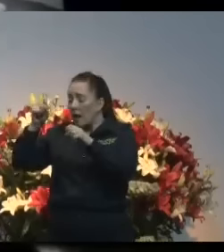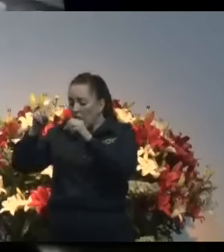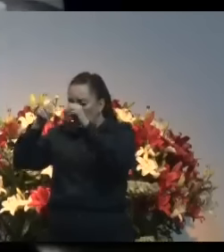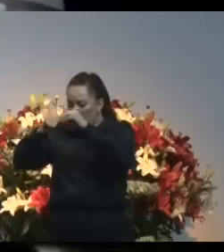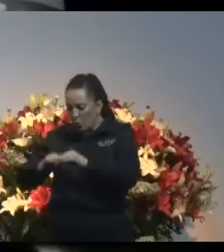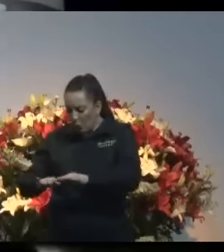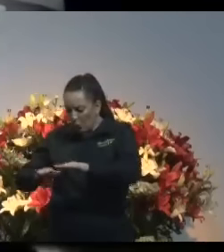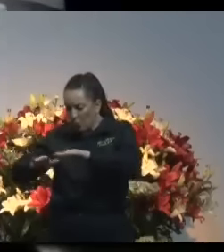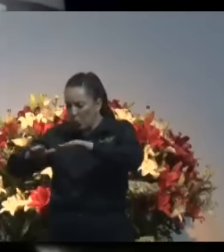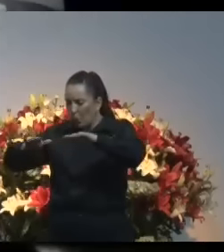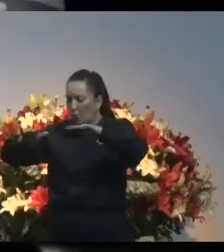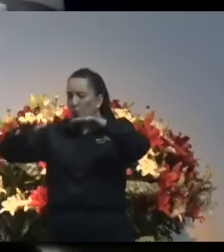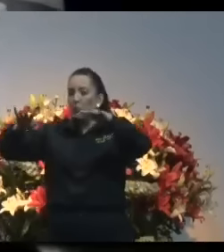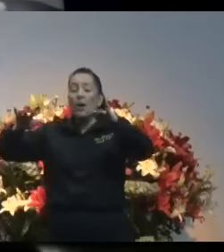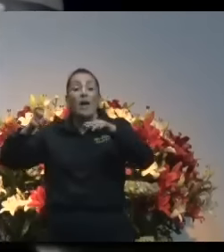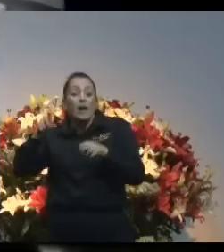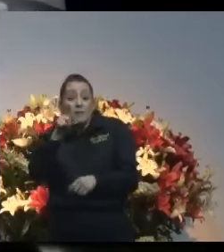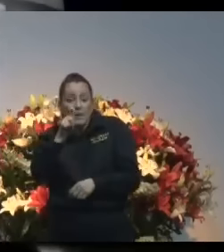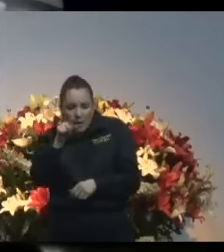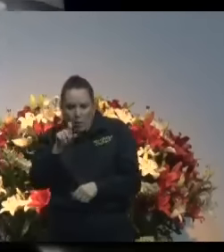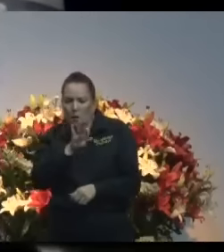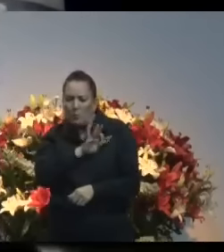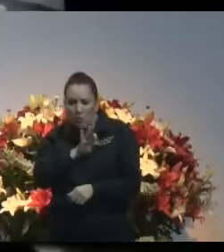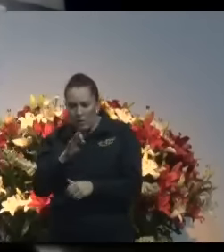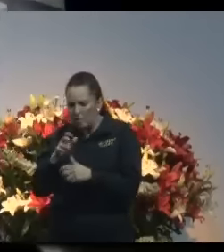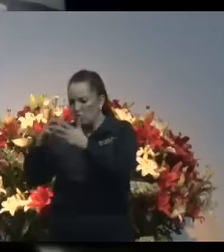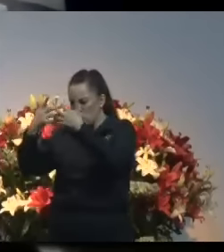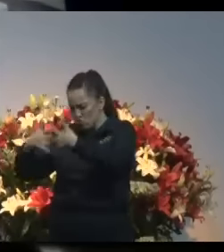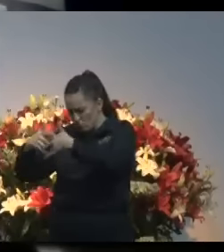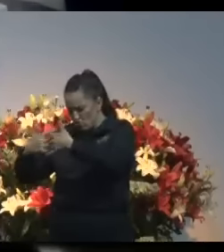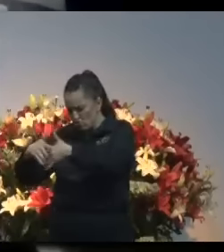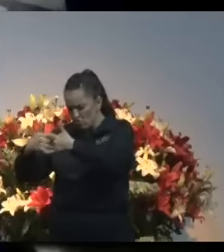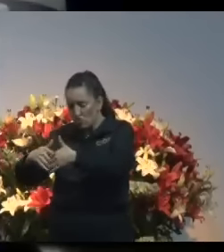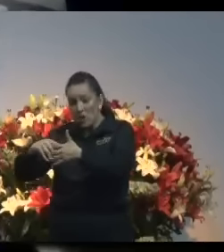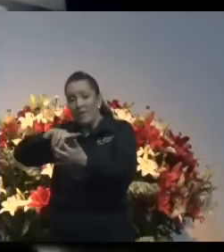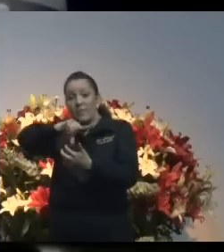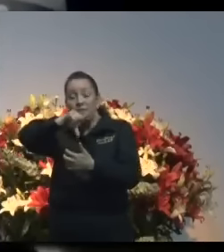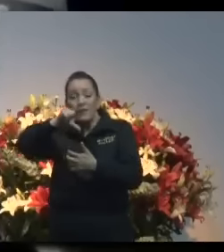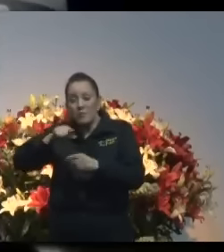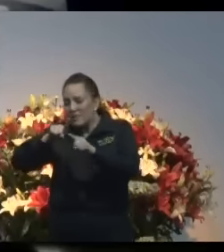podemos tratar el agua y llenar las lagunas y los lagos que hoy están secos con agua